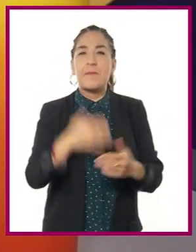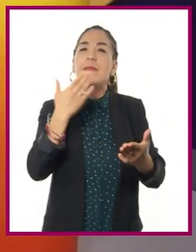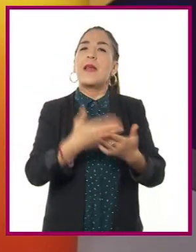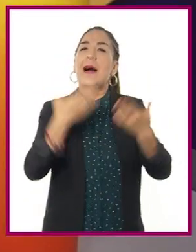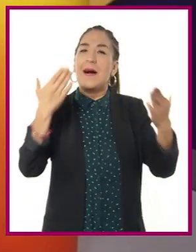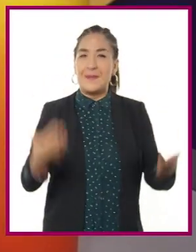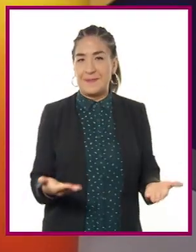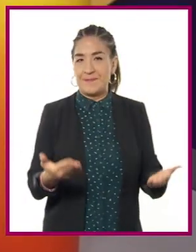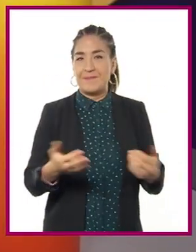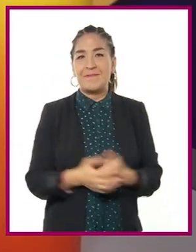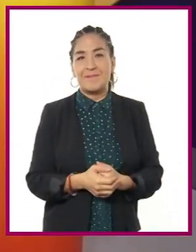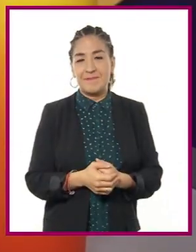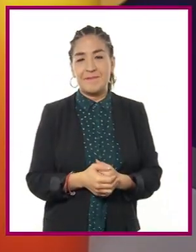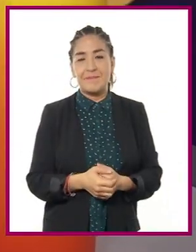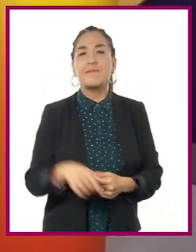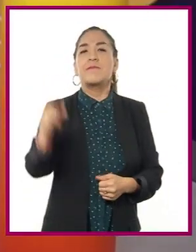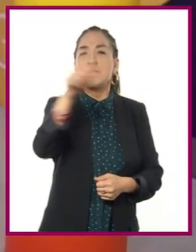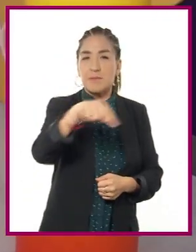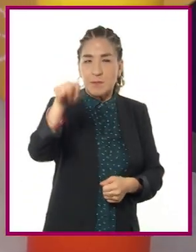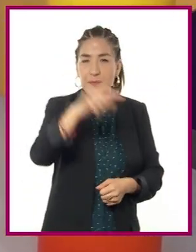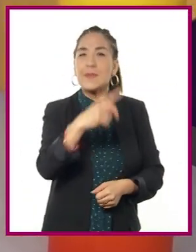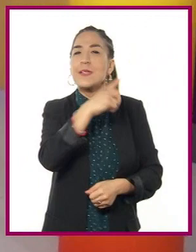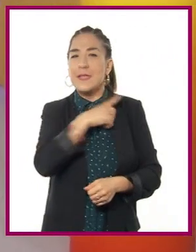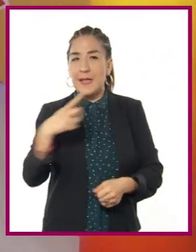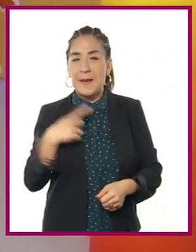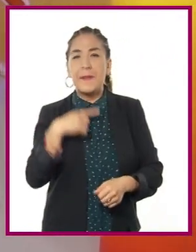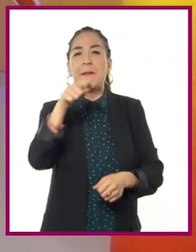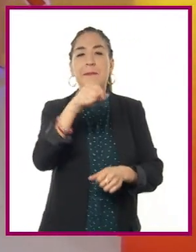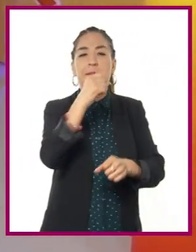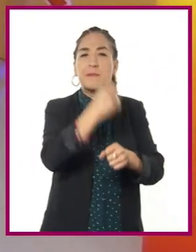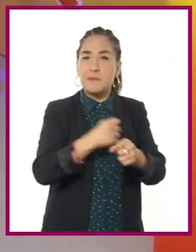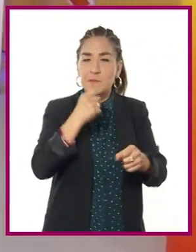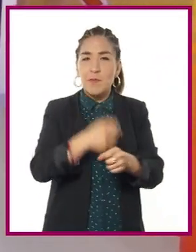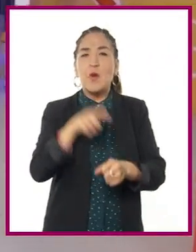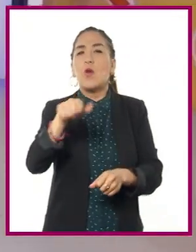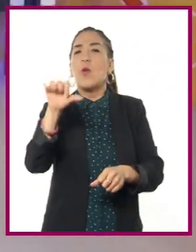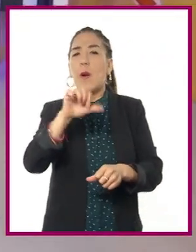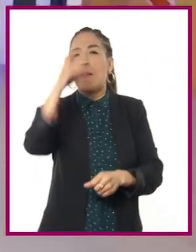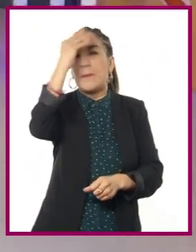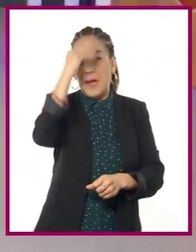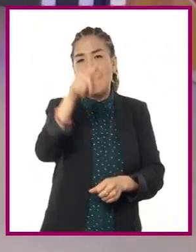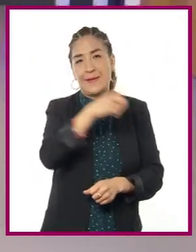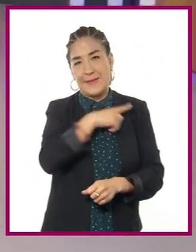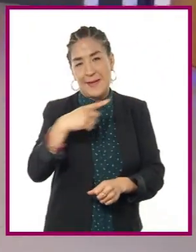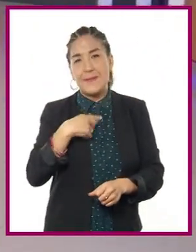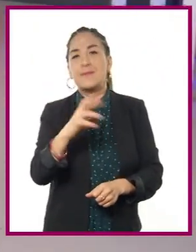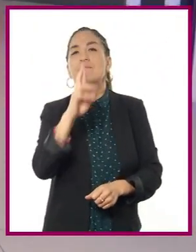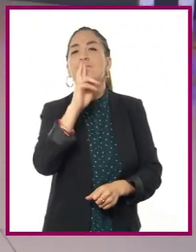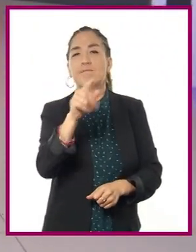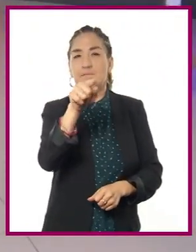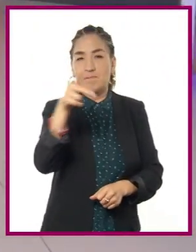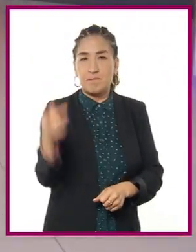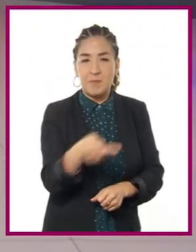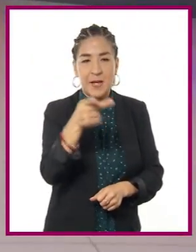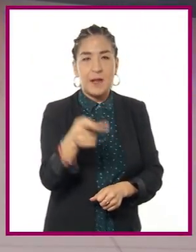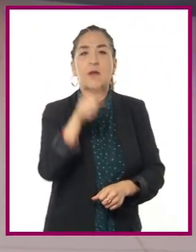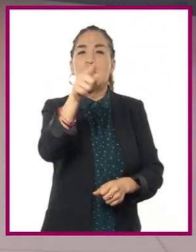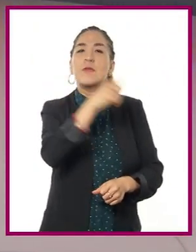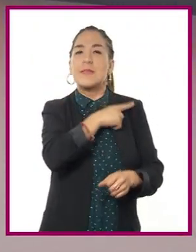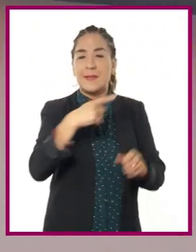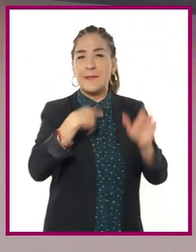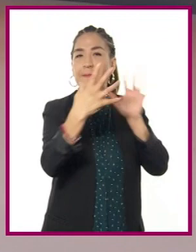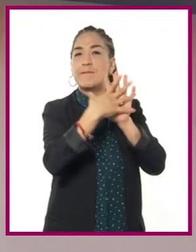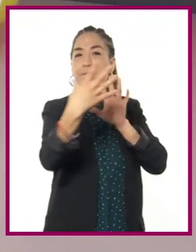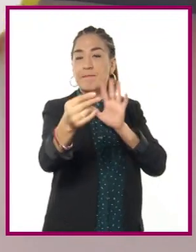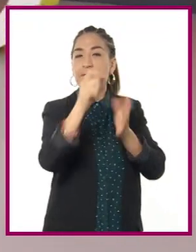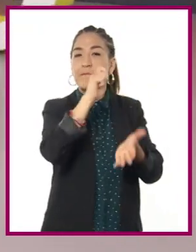Ahora, consoliden lo aprendido respondiendo las siguientes preguntas. Les sugiero que